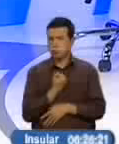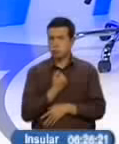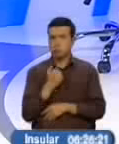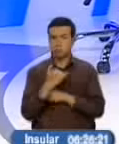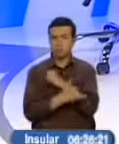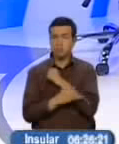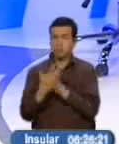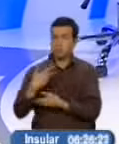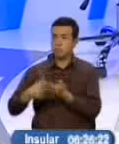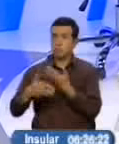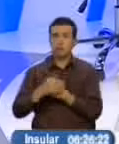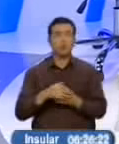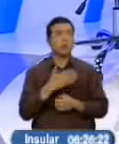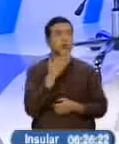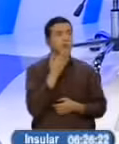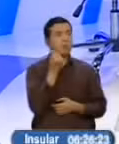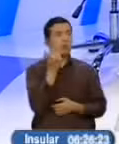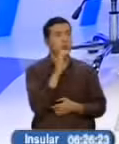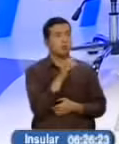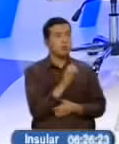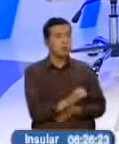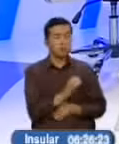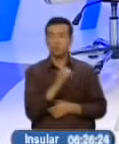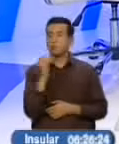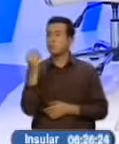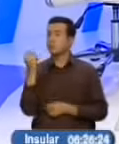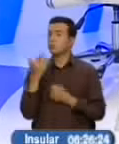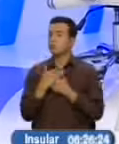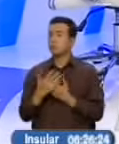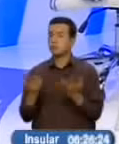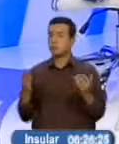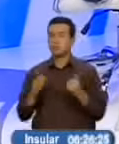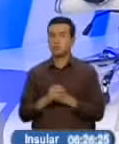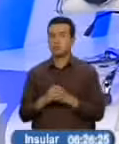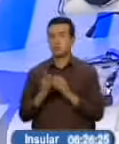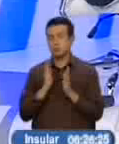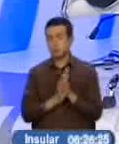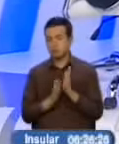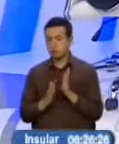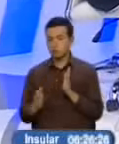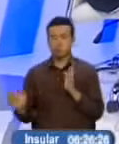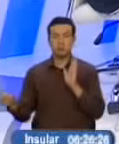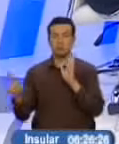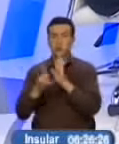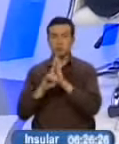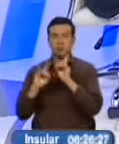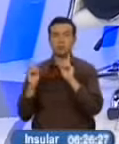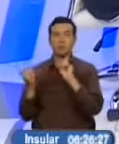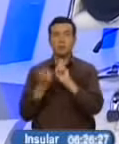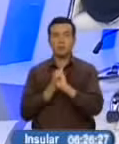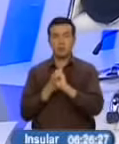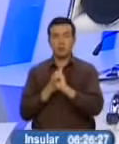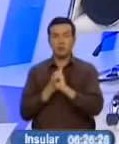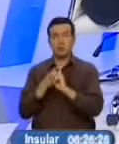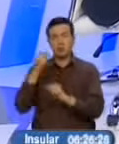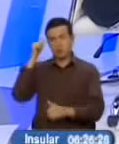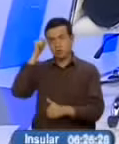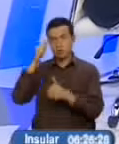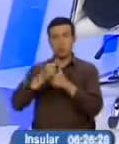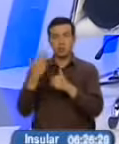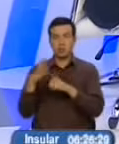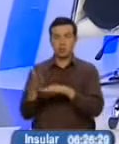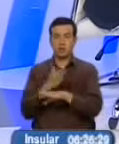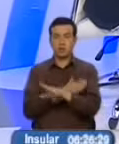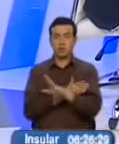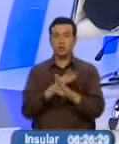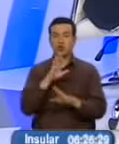país intercultural. ¿De dónde salen las fuentes de financiamiento, señora presidenta? Las fuentes de financiamiento están marcadas por esta ley. Primero, a través, recordemos que ya el